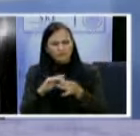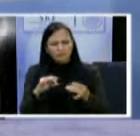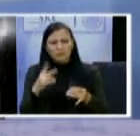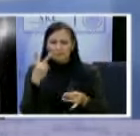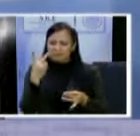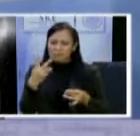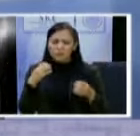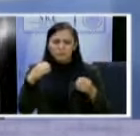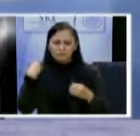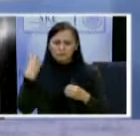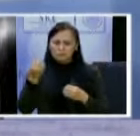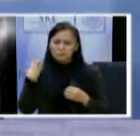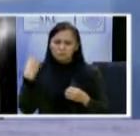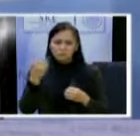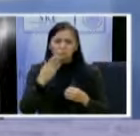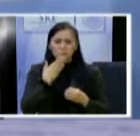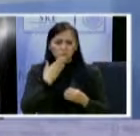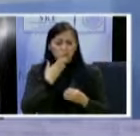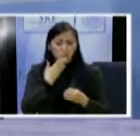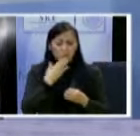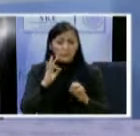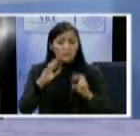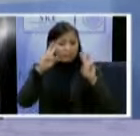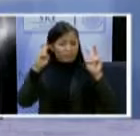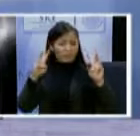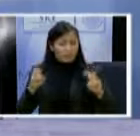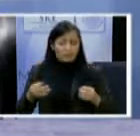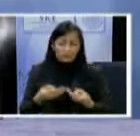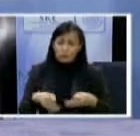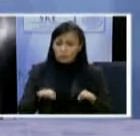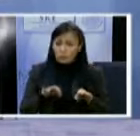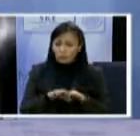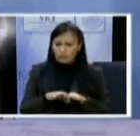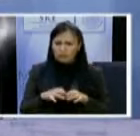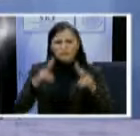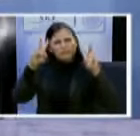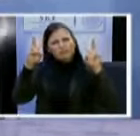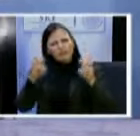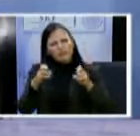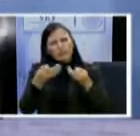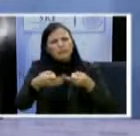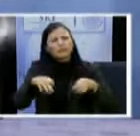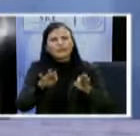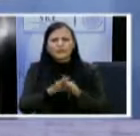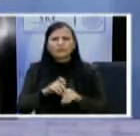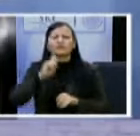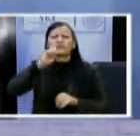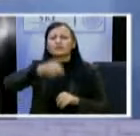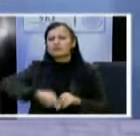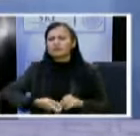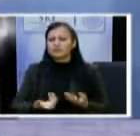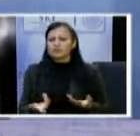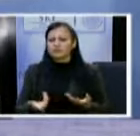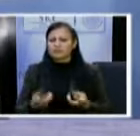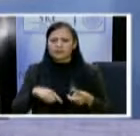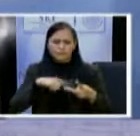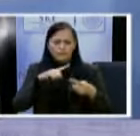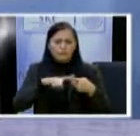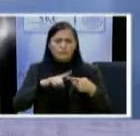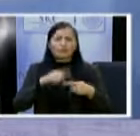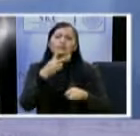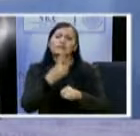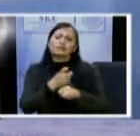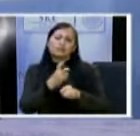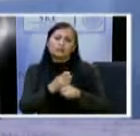aquí se han comentado todos los grandes temas. Yo diría que los grandes temas son precisamente lo que es la segunda